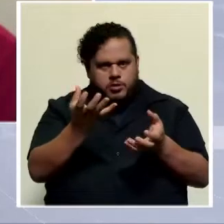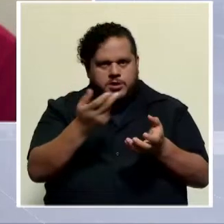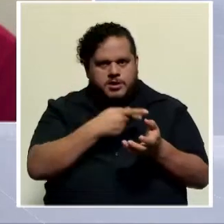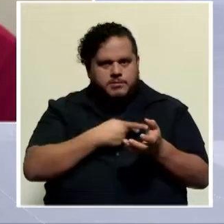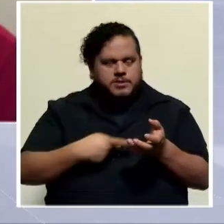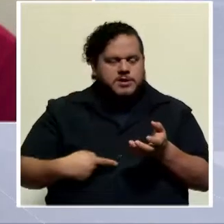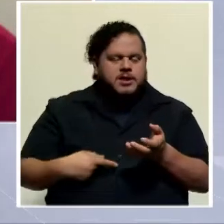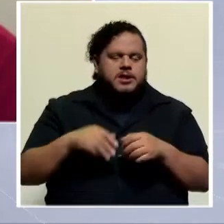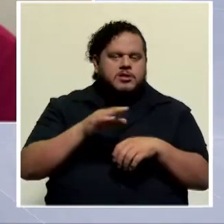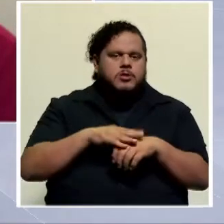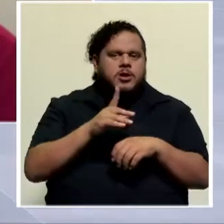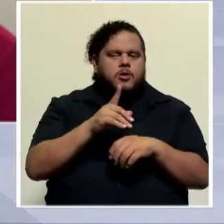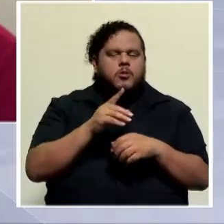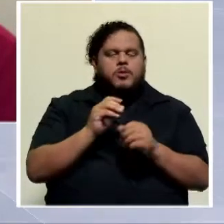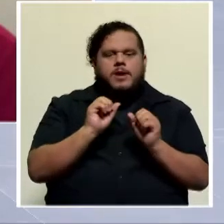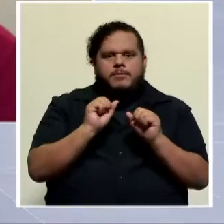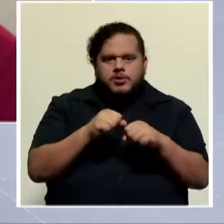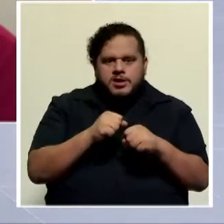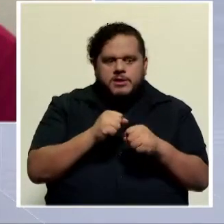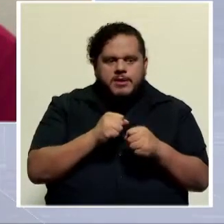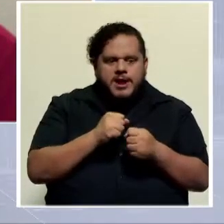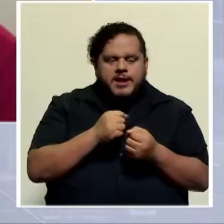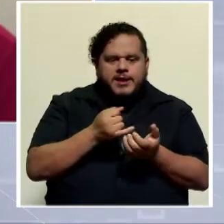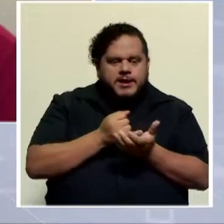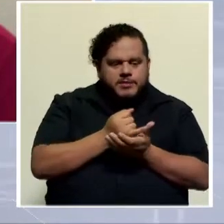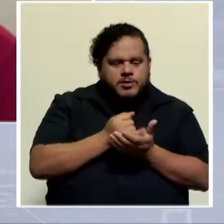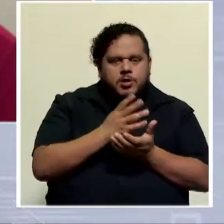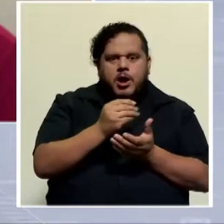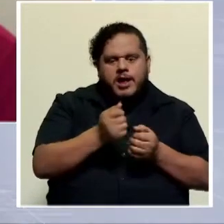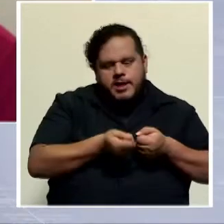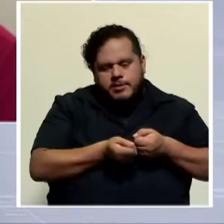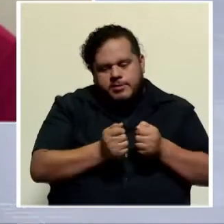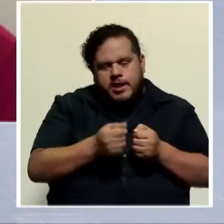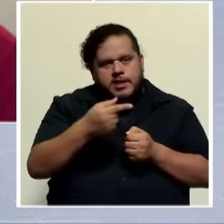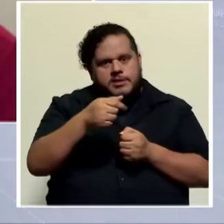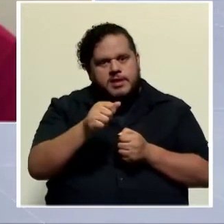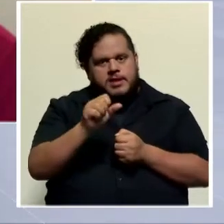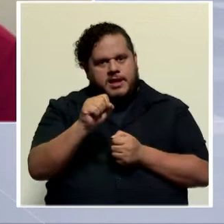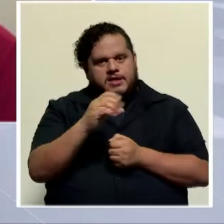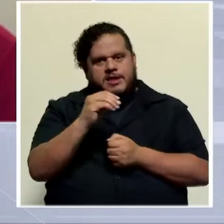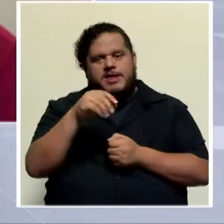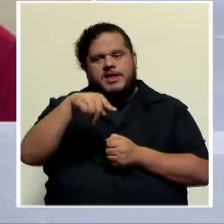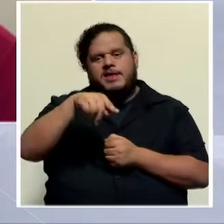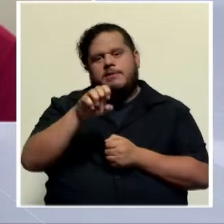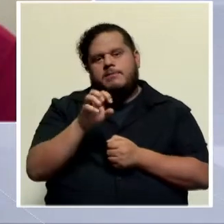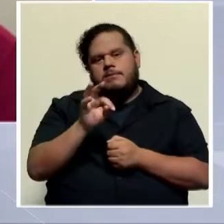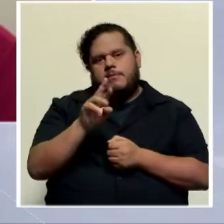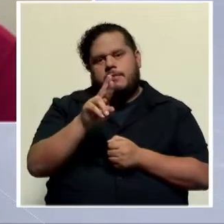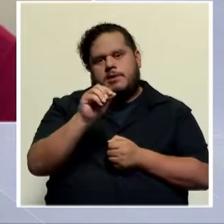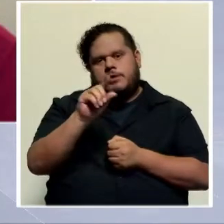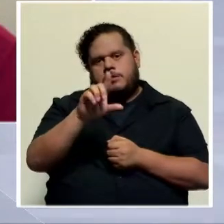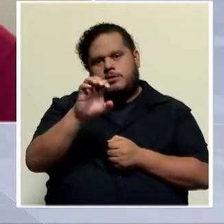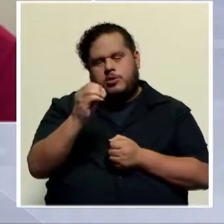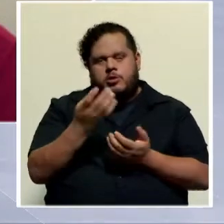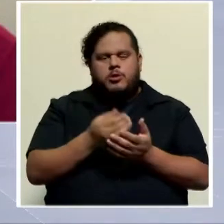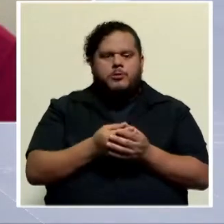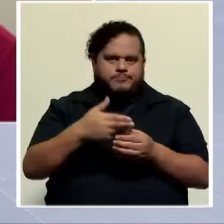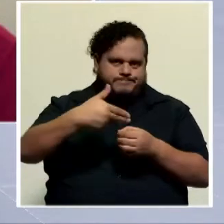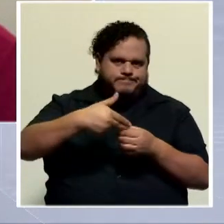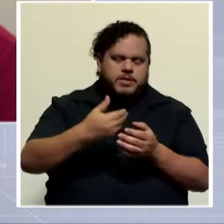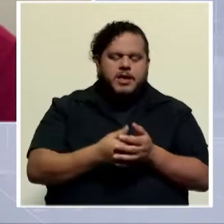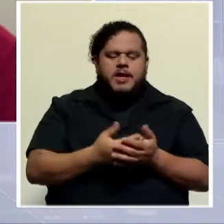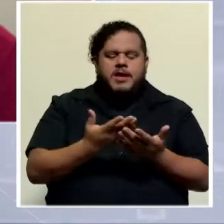posible exploración y explotación de gas y petróleo, o como en el caso de la Unidad Social Cristiana,